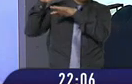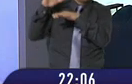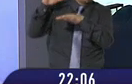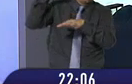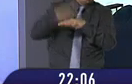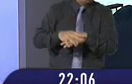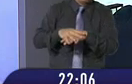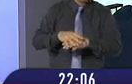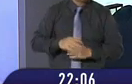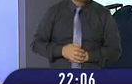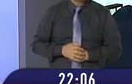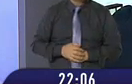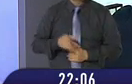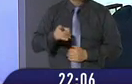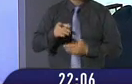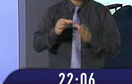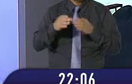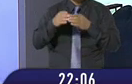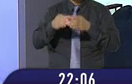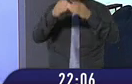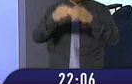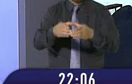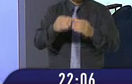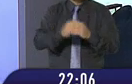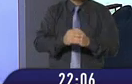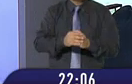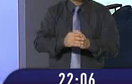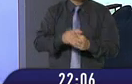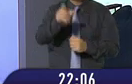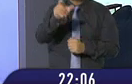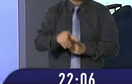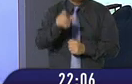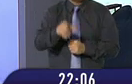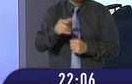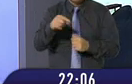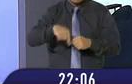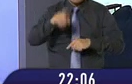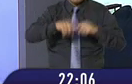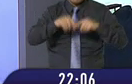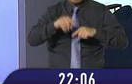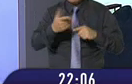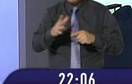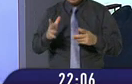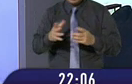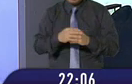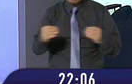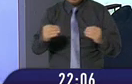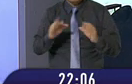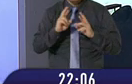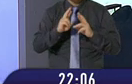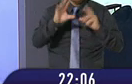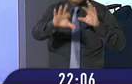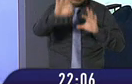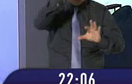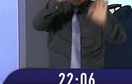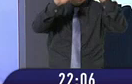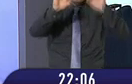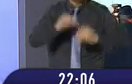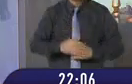lodo. Mientras que en la zona cero, moradores esperan encontrar a sus allegados que no han sido localizados.